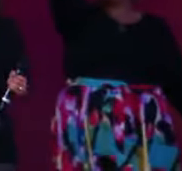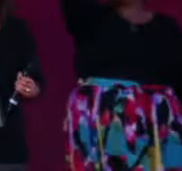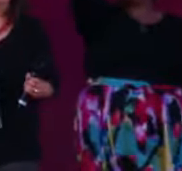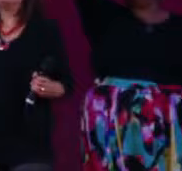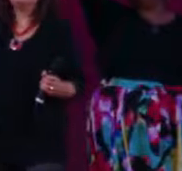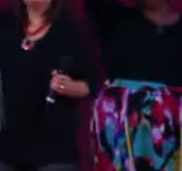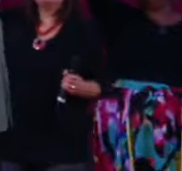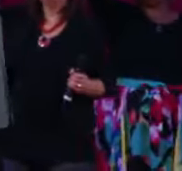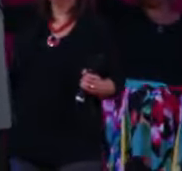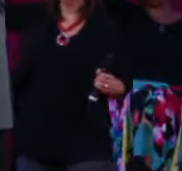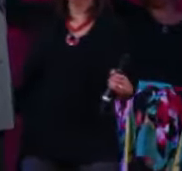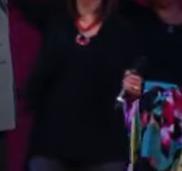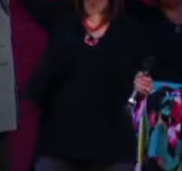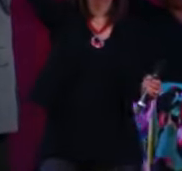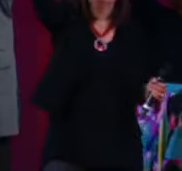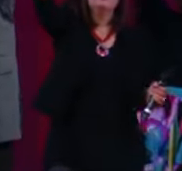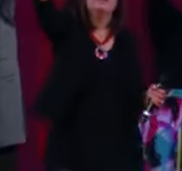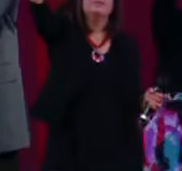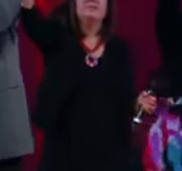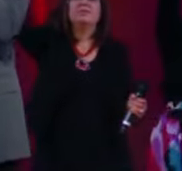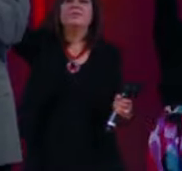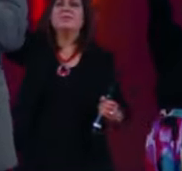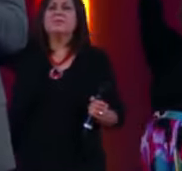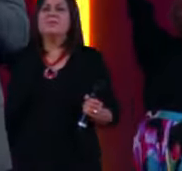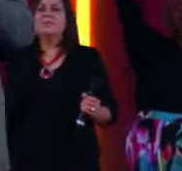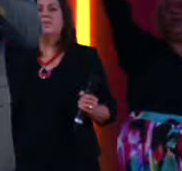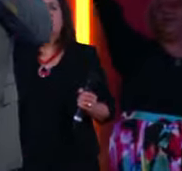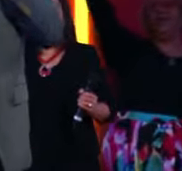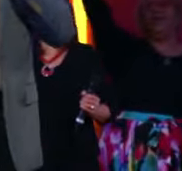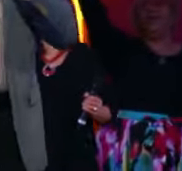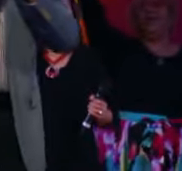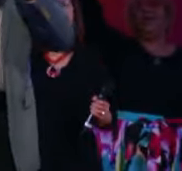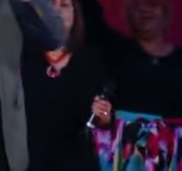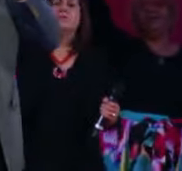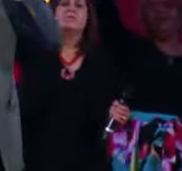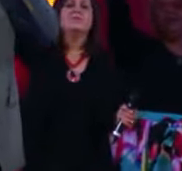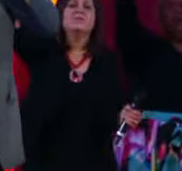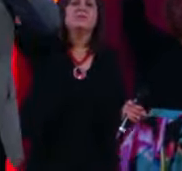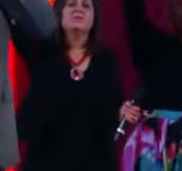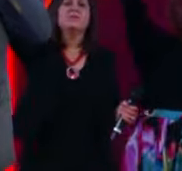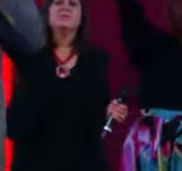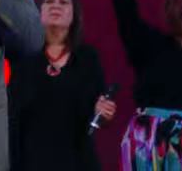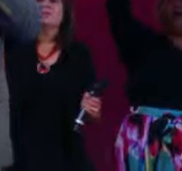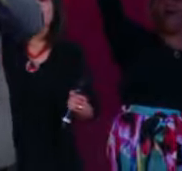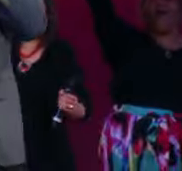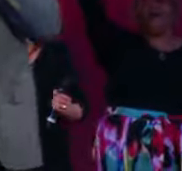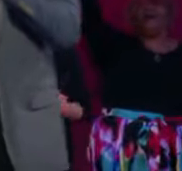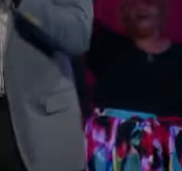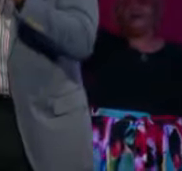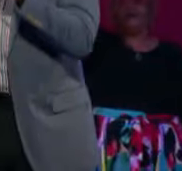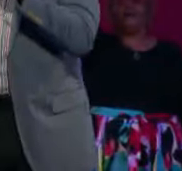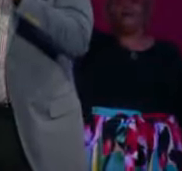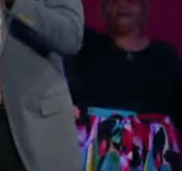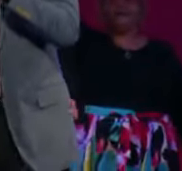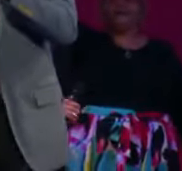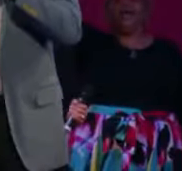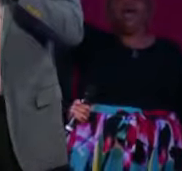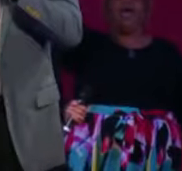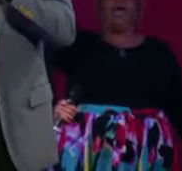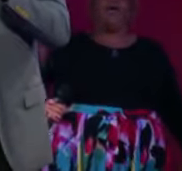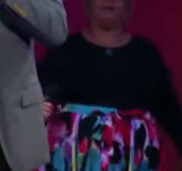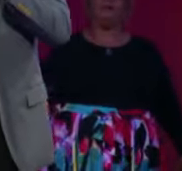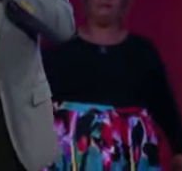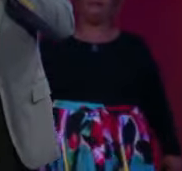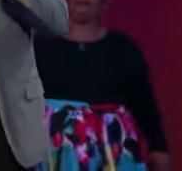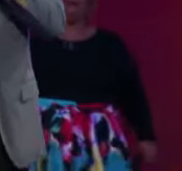Dios. Tu matrimonio le servirá a Dios. Cristo sigue siendo la roca de nuestra familia. ¿Alguien